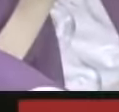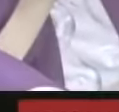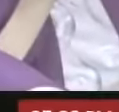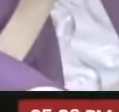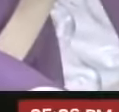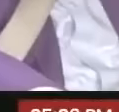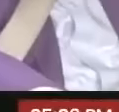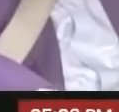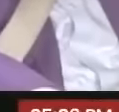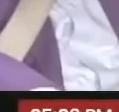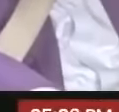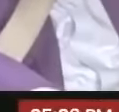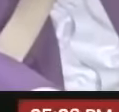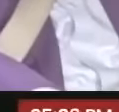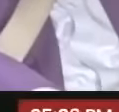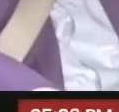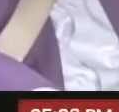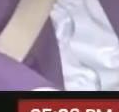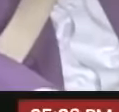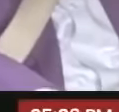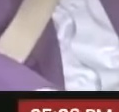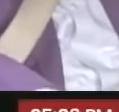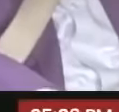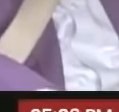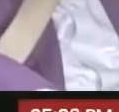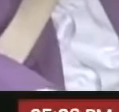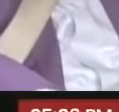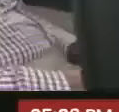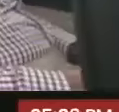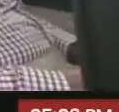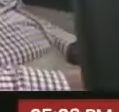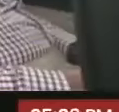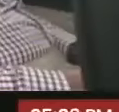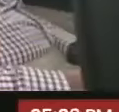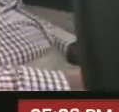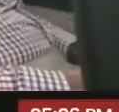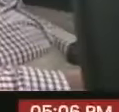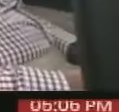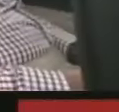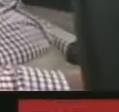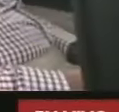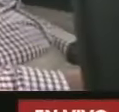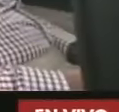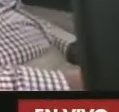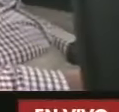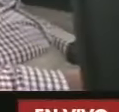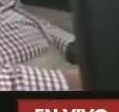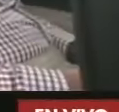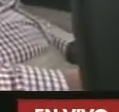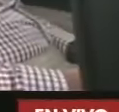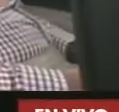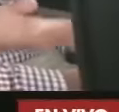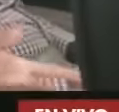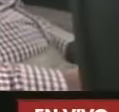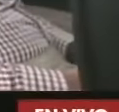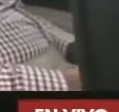Igualmente, cuando vemos 85%, sí, jóvenes y mujeres. Cuando vemos el registro, por ejemplo, de Emprender Juntos,